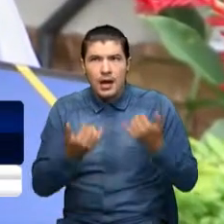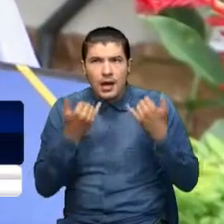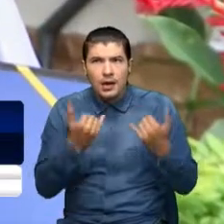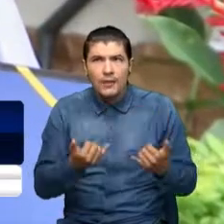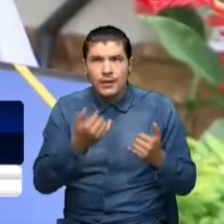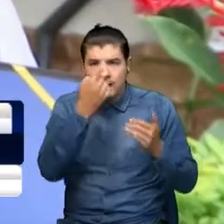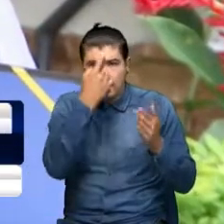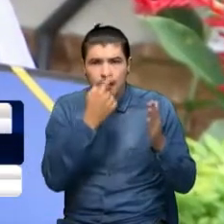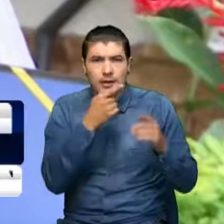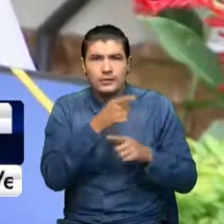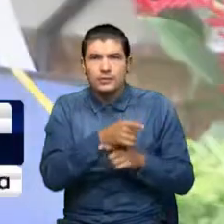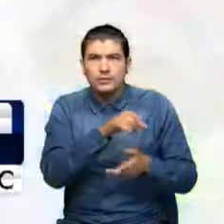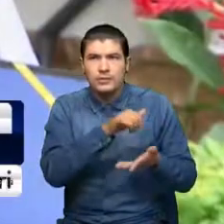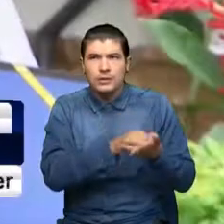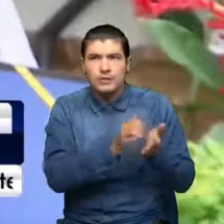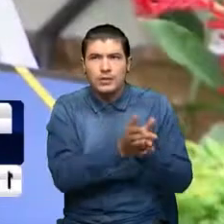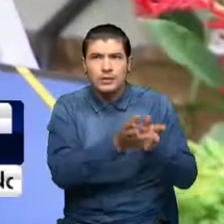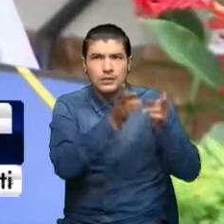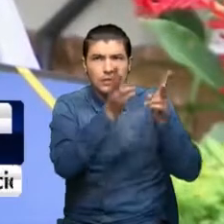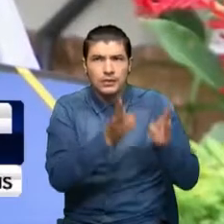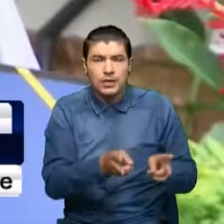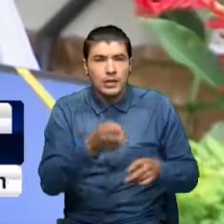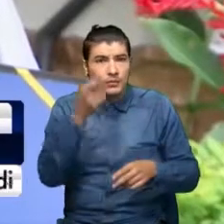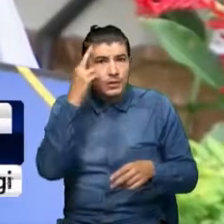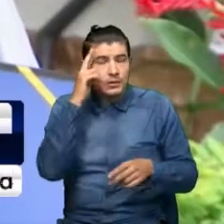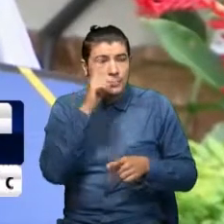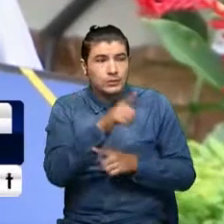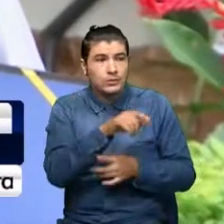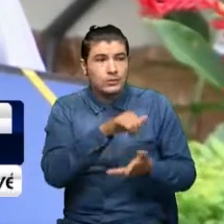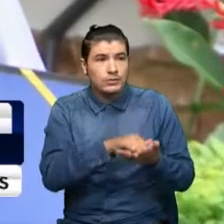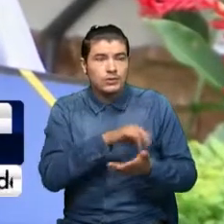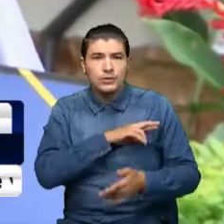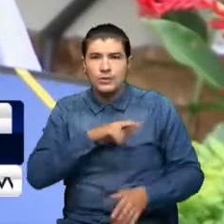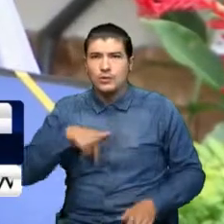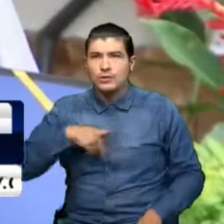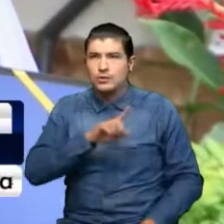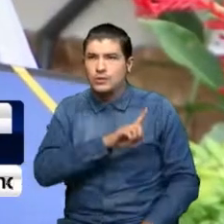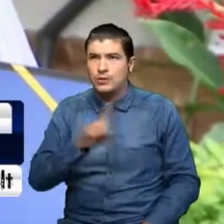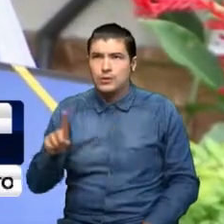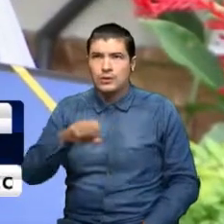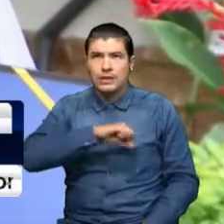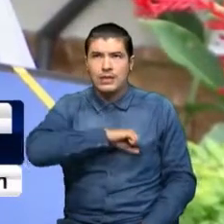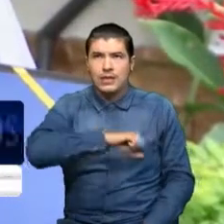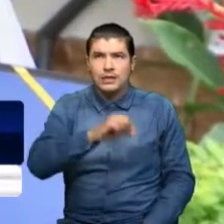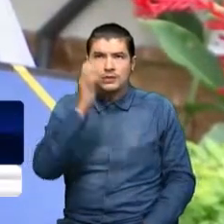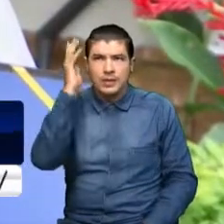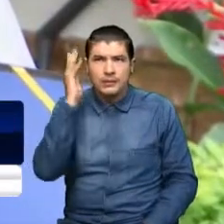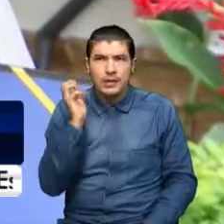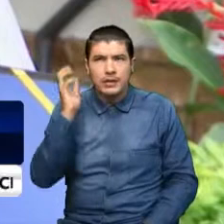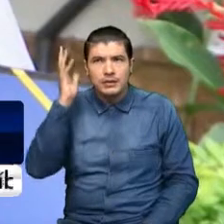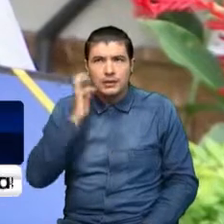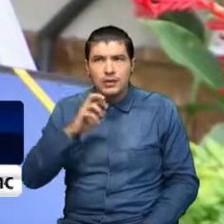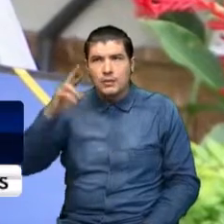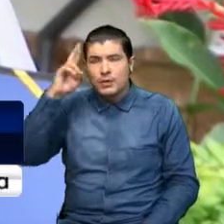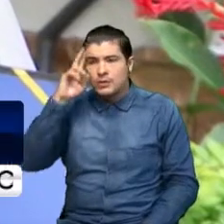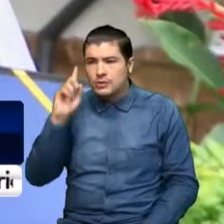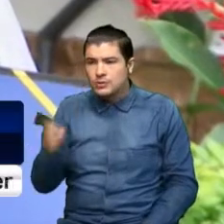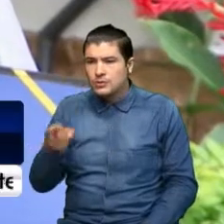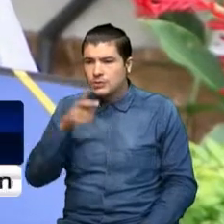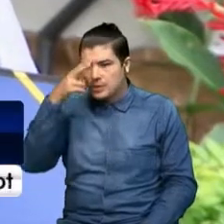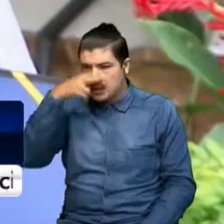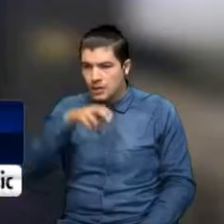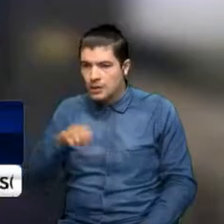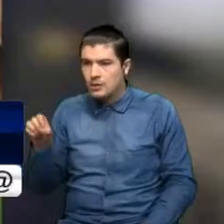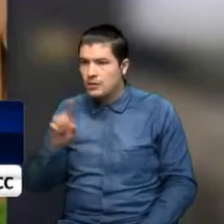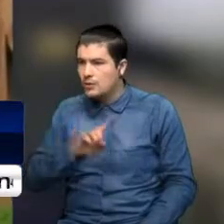figura que ellos son estudiantes pues motivo por el cual no tenemos derecho a la pensión motivo por el cual nuestros hijos no tienen derecho